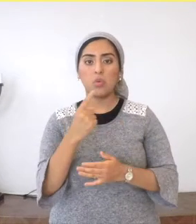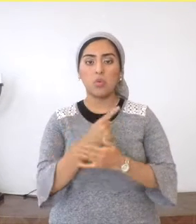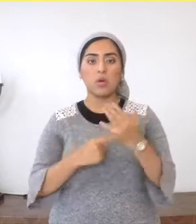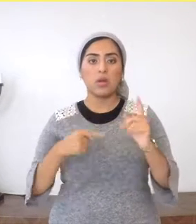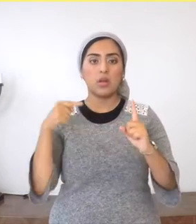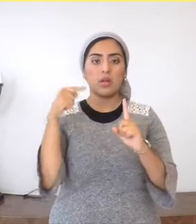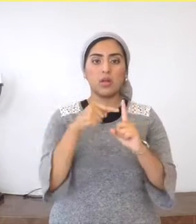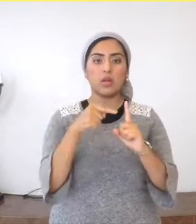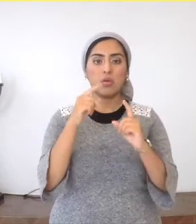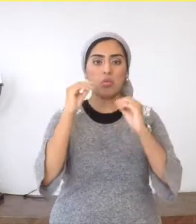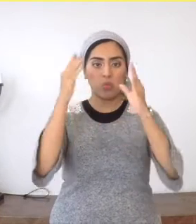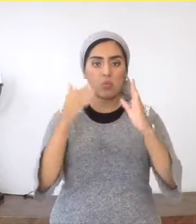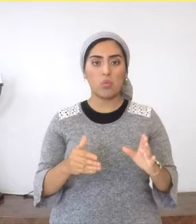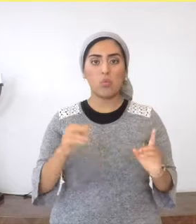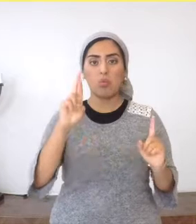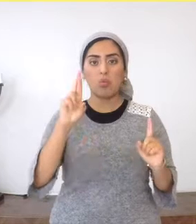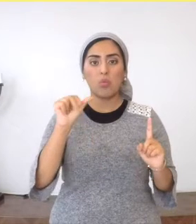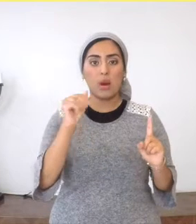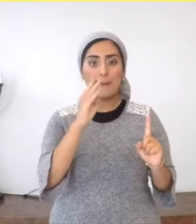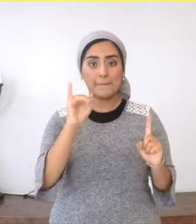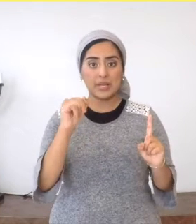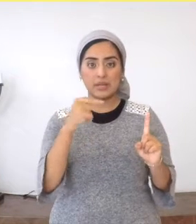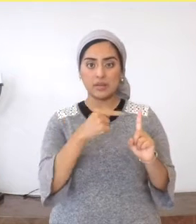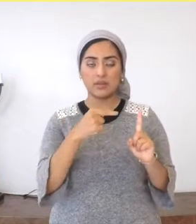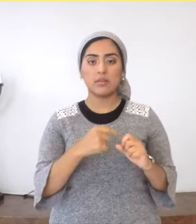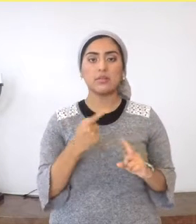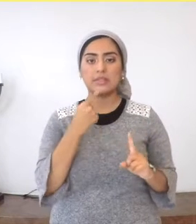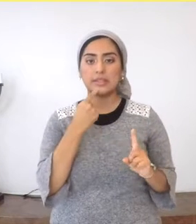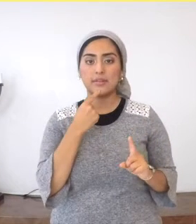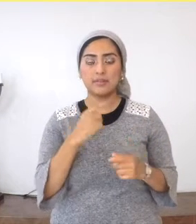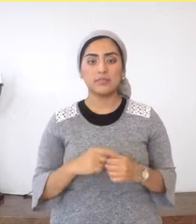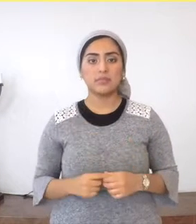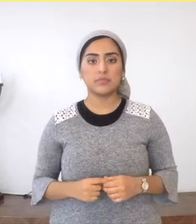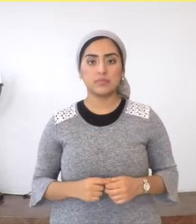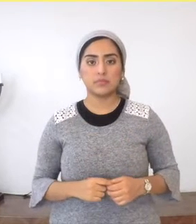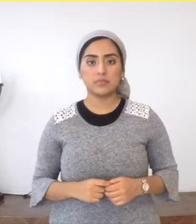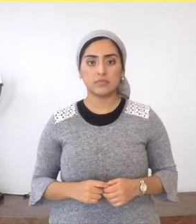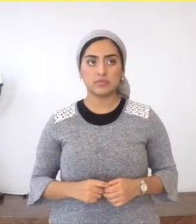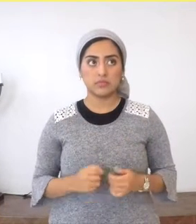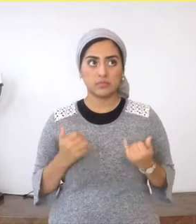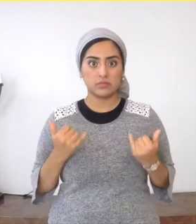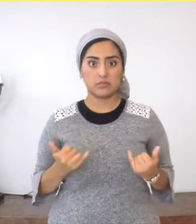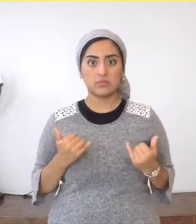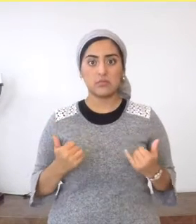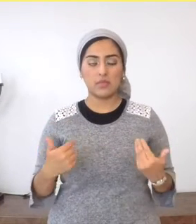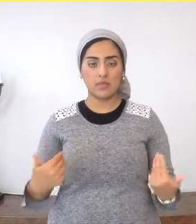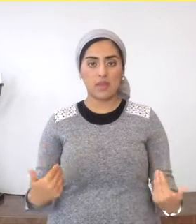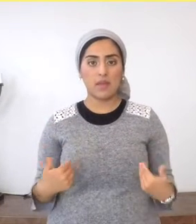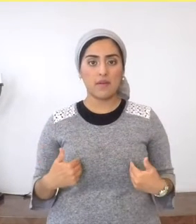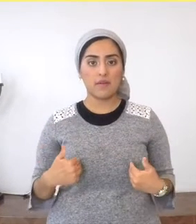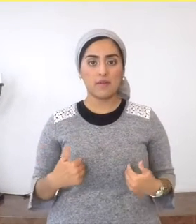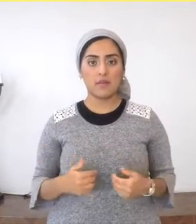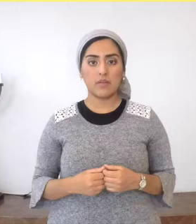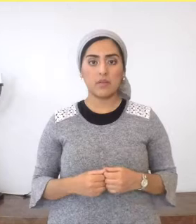Recuerden que no son Profecias de la Biblia Es lo que dijo Un Moré Un Rabino Judío Entonces